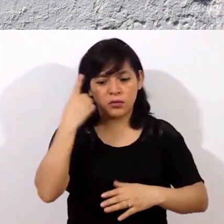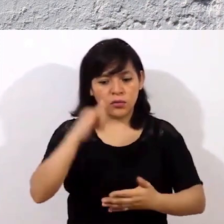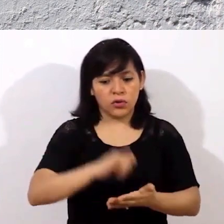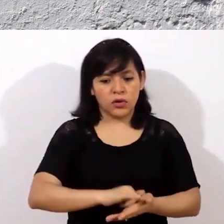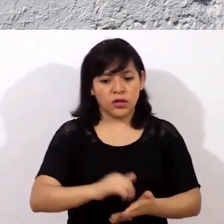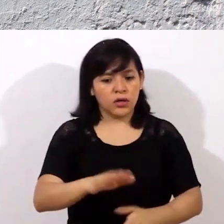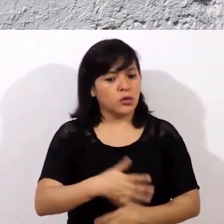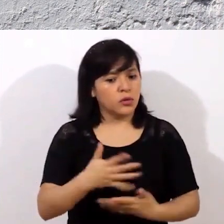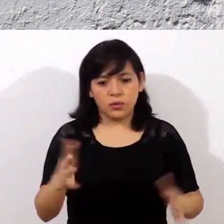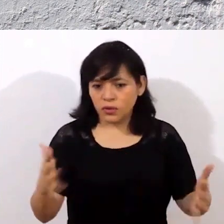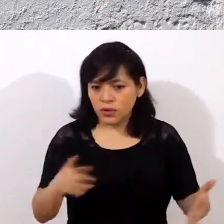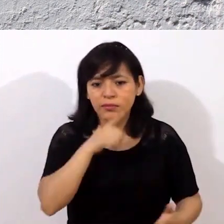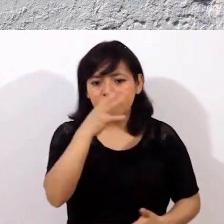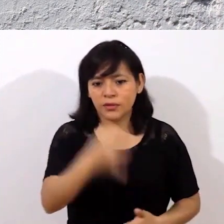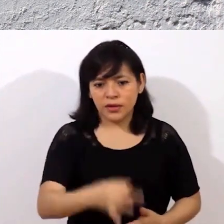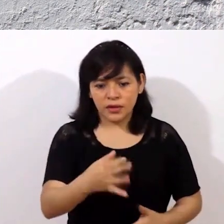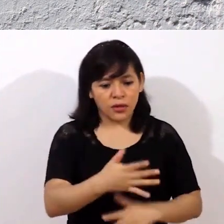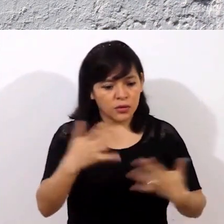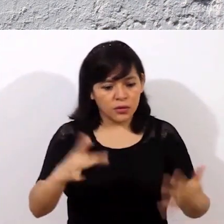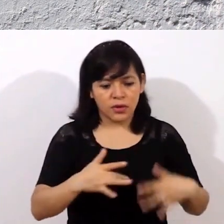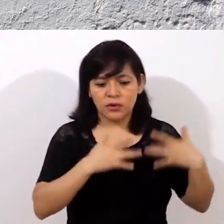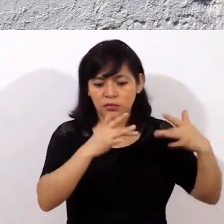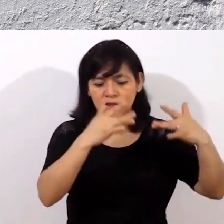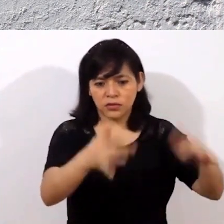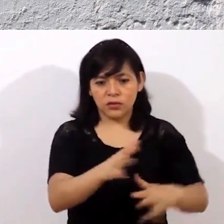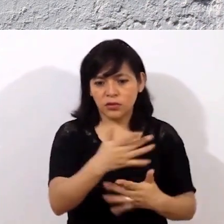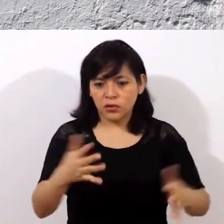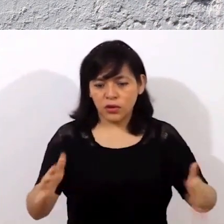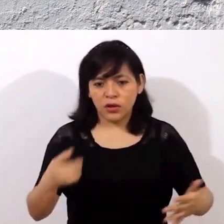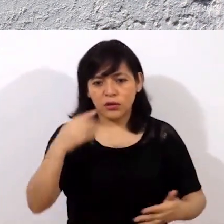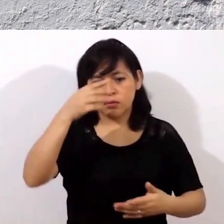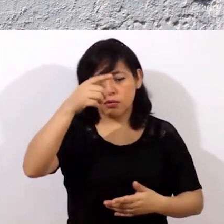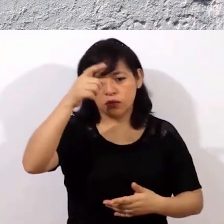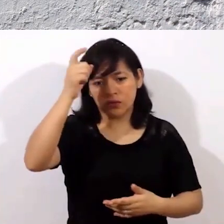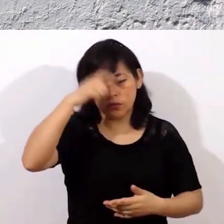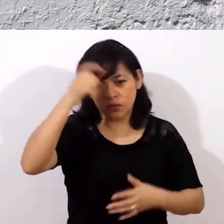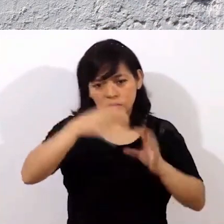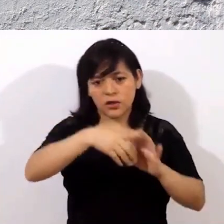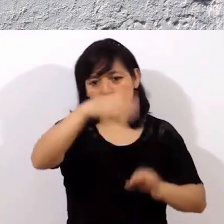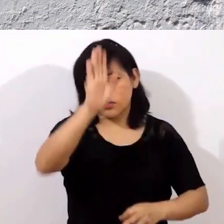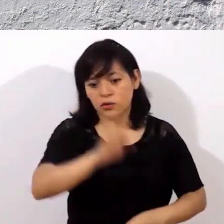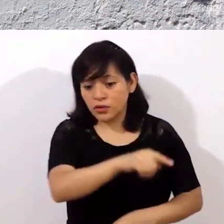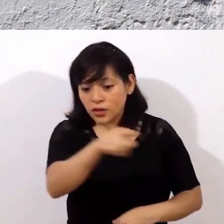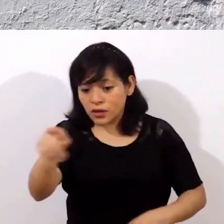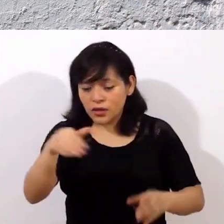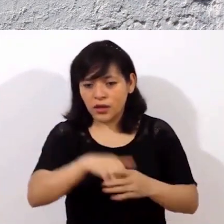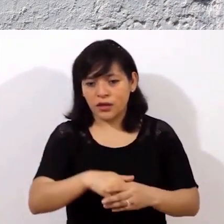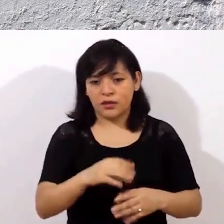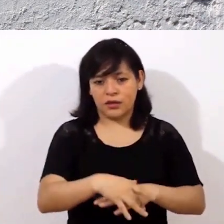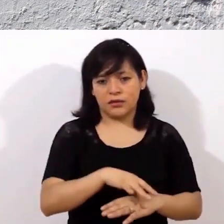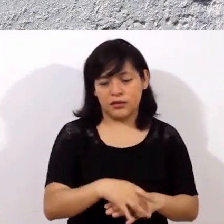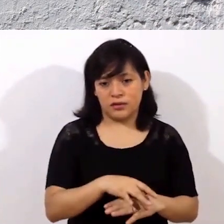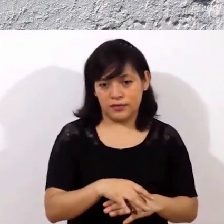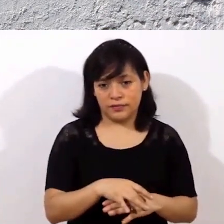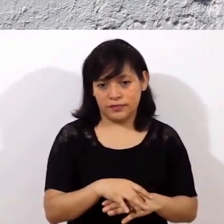no hay verdad, ni misericordia, ni conocimiento de Dios en la tierra. Querido hermano y amigo, algo para